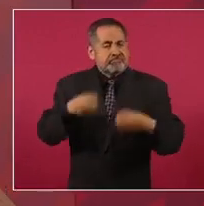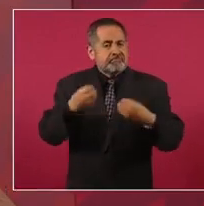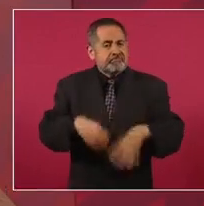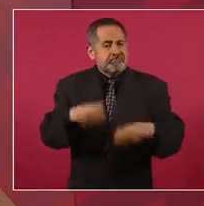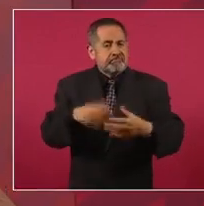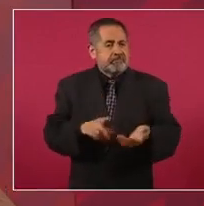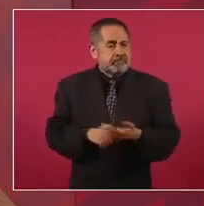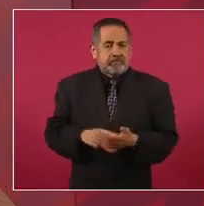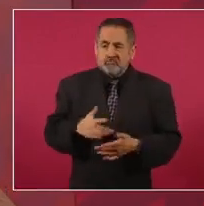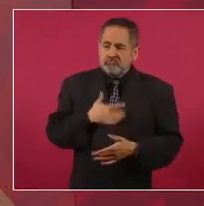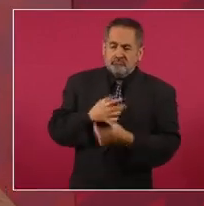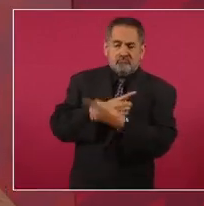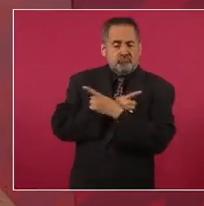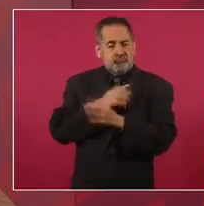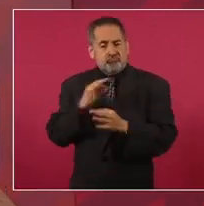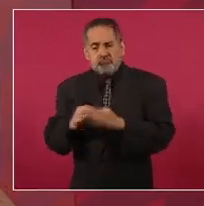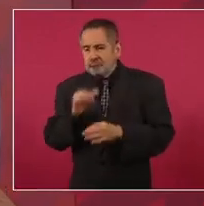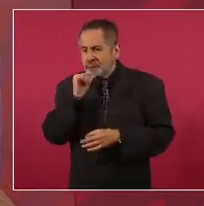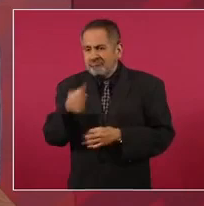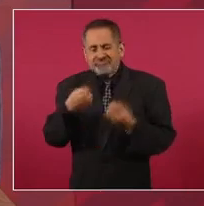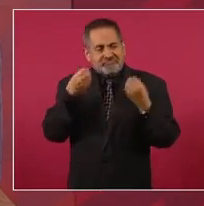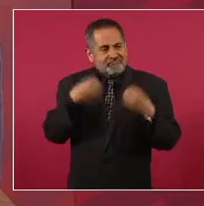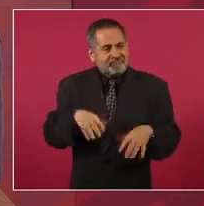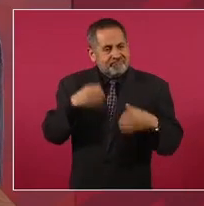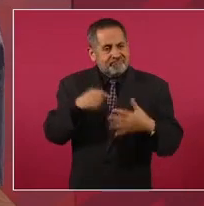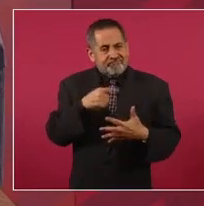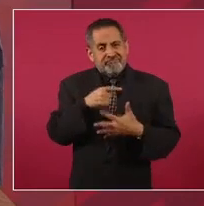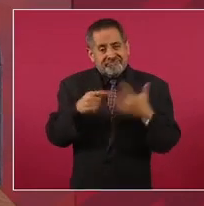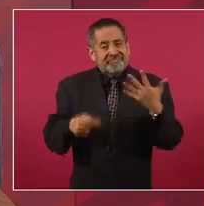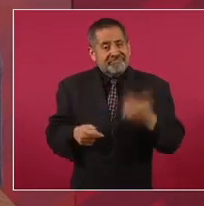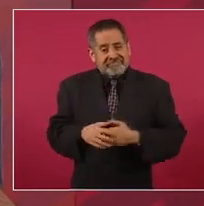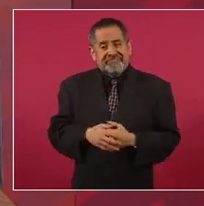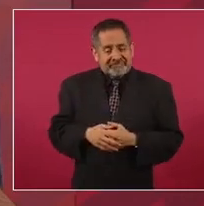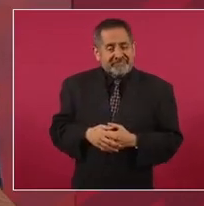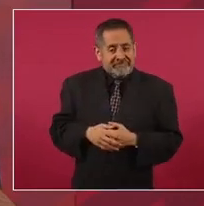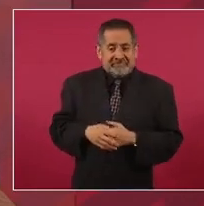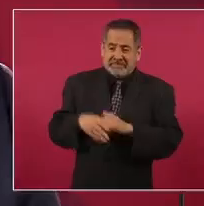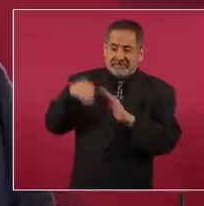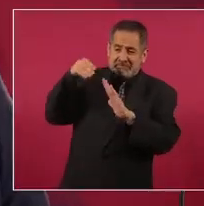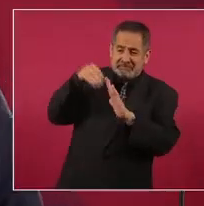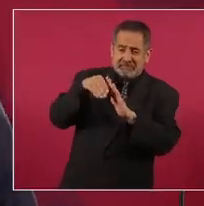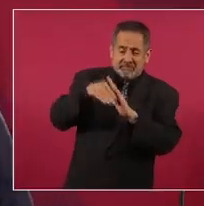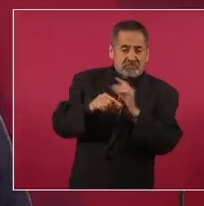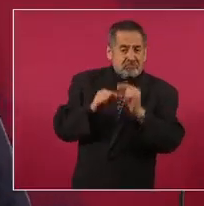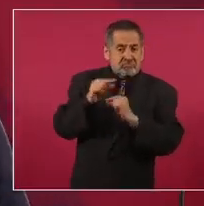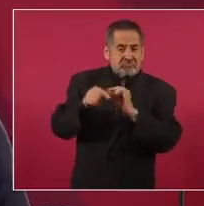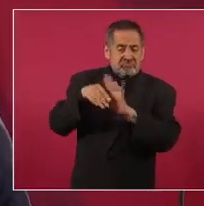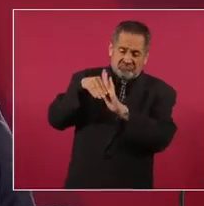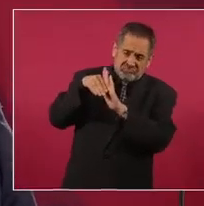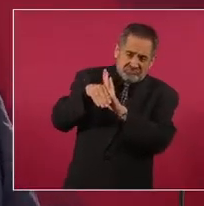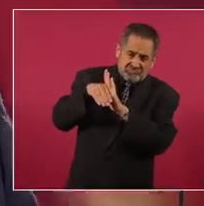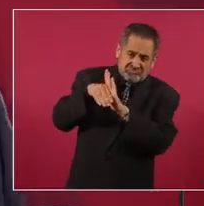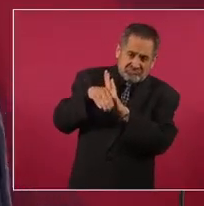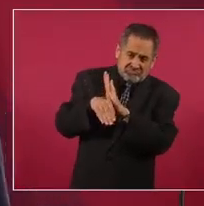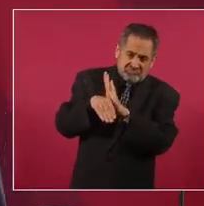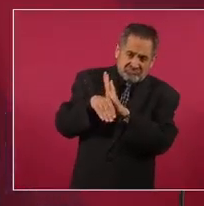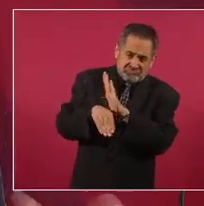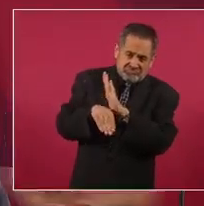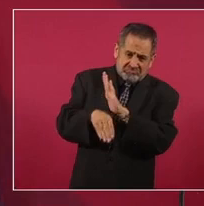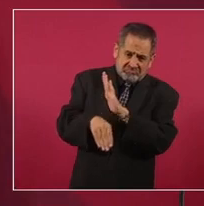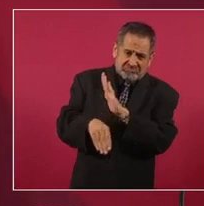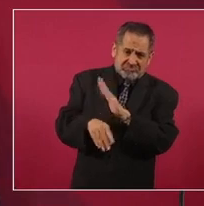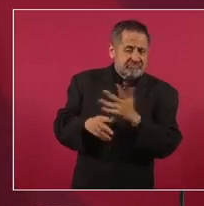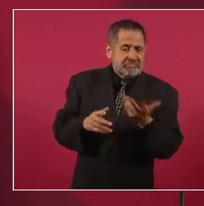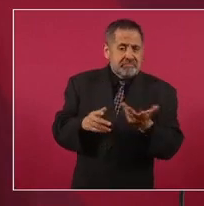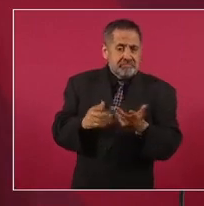la pérdida de valores, un proceso de degradación progresivo. Y eso no